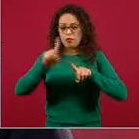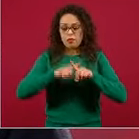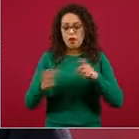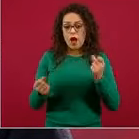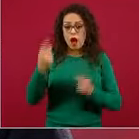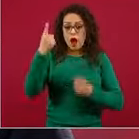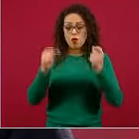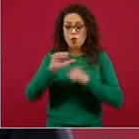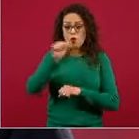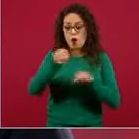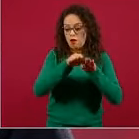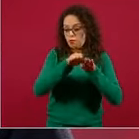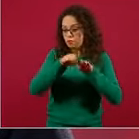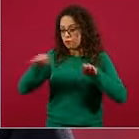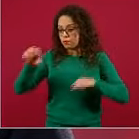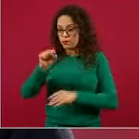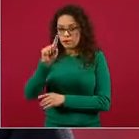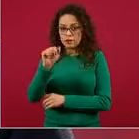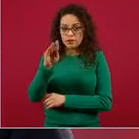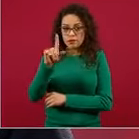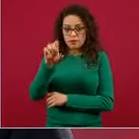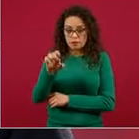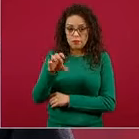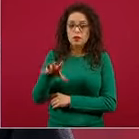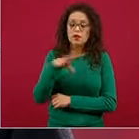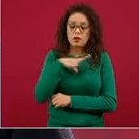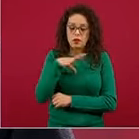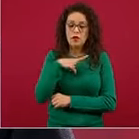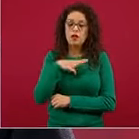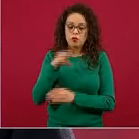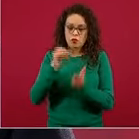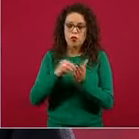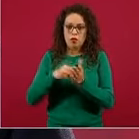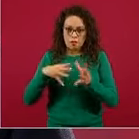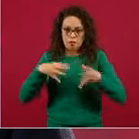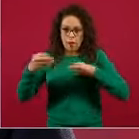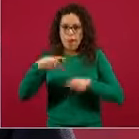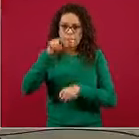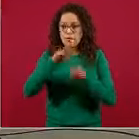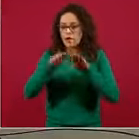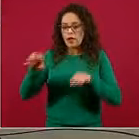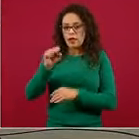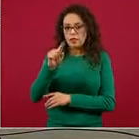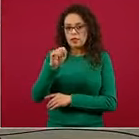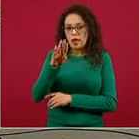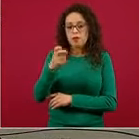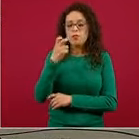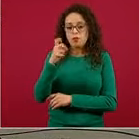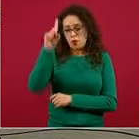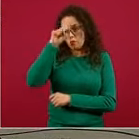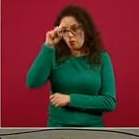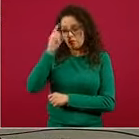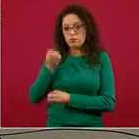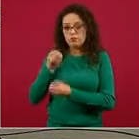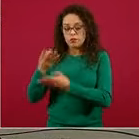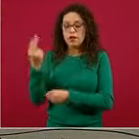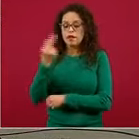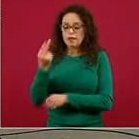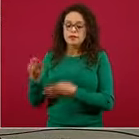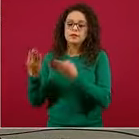en meseta, una actividad todavía epidémica importante. Por lo tanto, la recomendación del